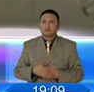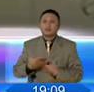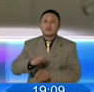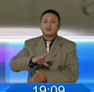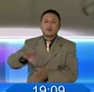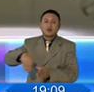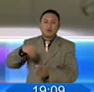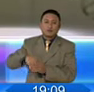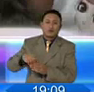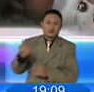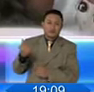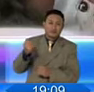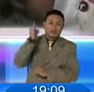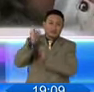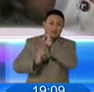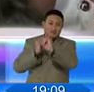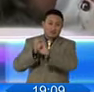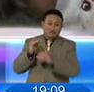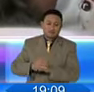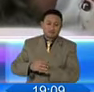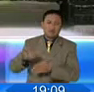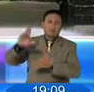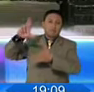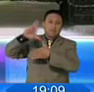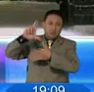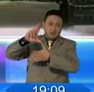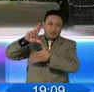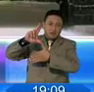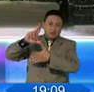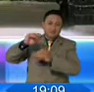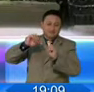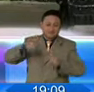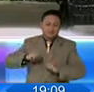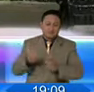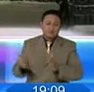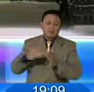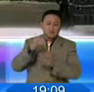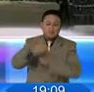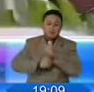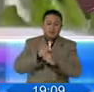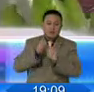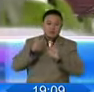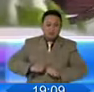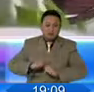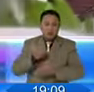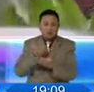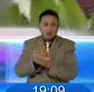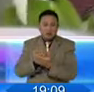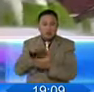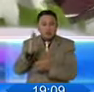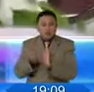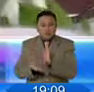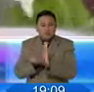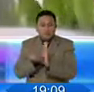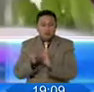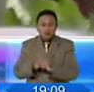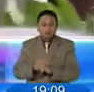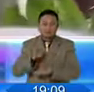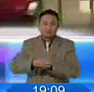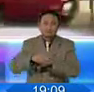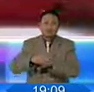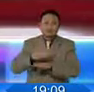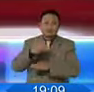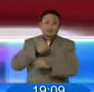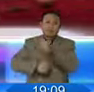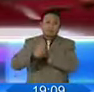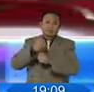Monetario Internacional, América Latina y el Caribe retomarán este año el crecimiento económico luego de contraerse un punto